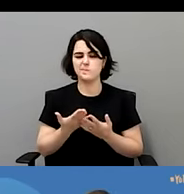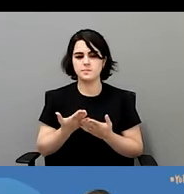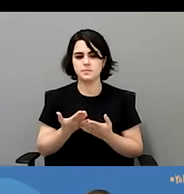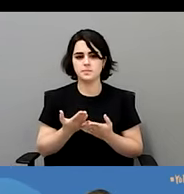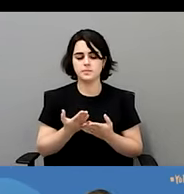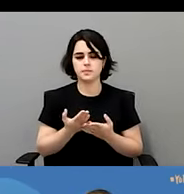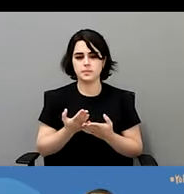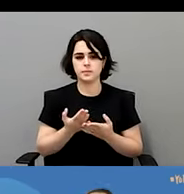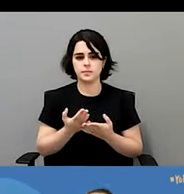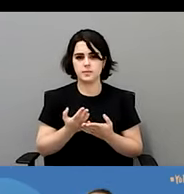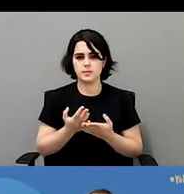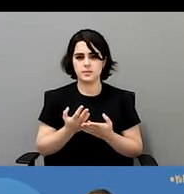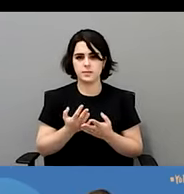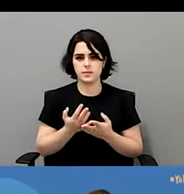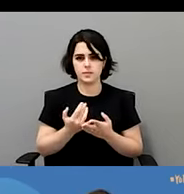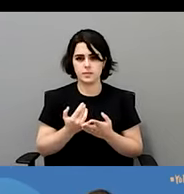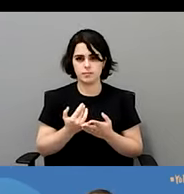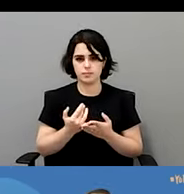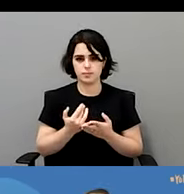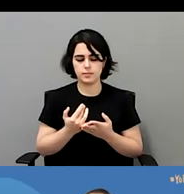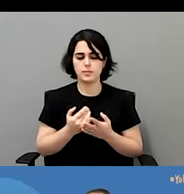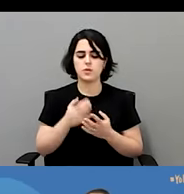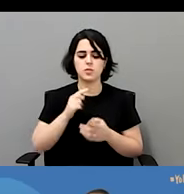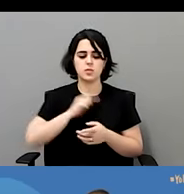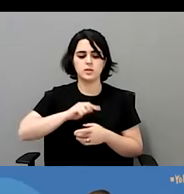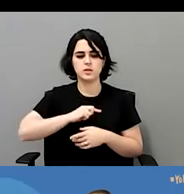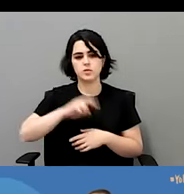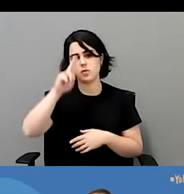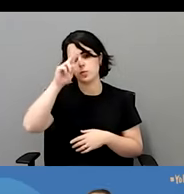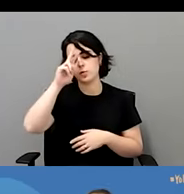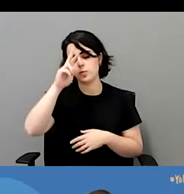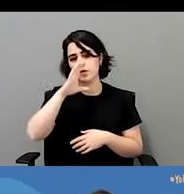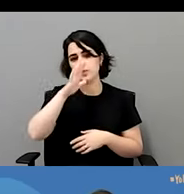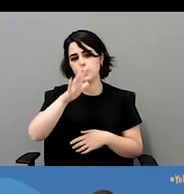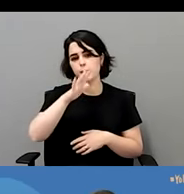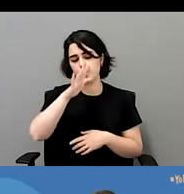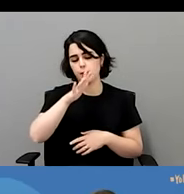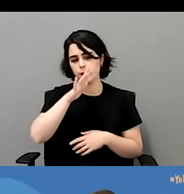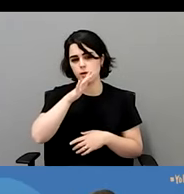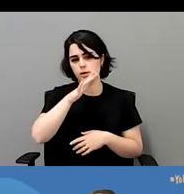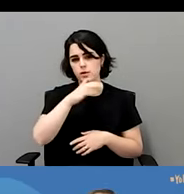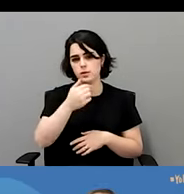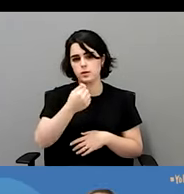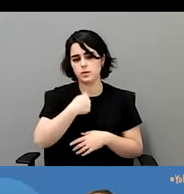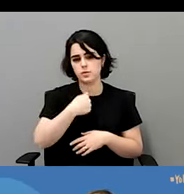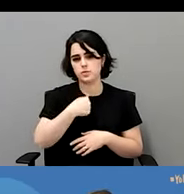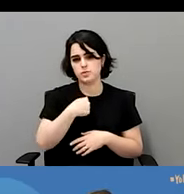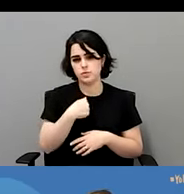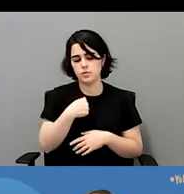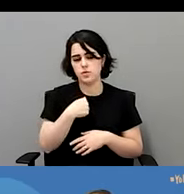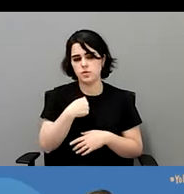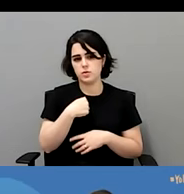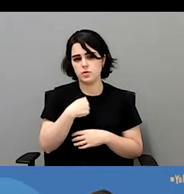estoy bastante preocupada porque yo necesitaría